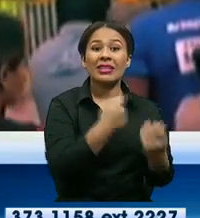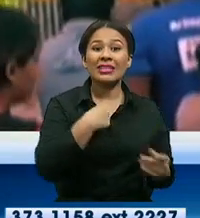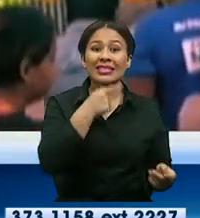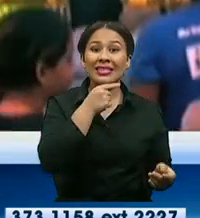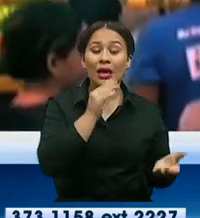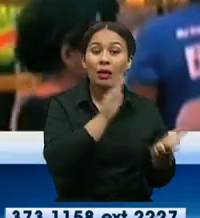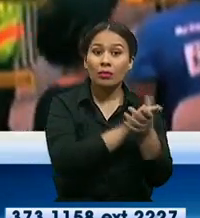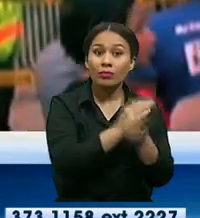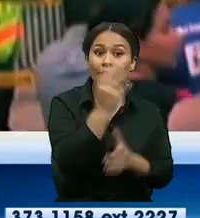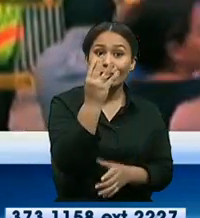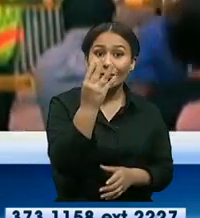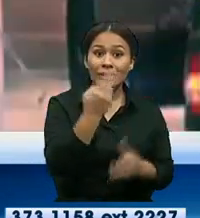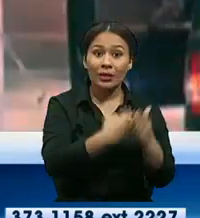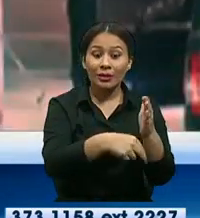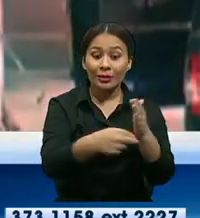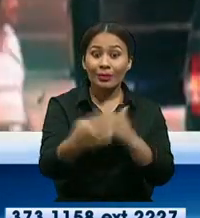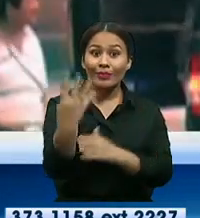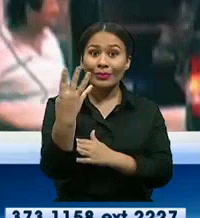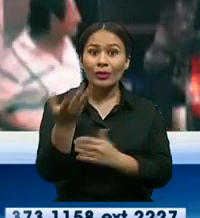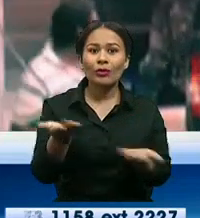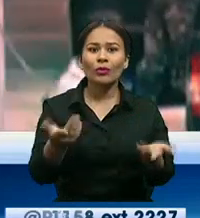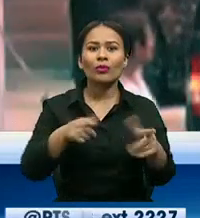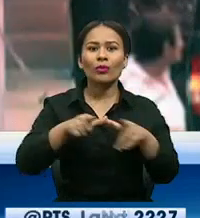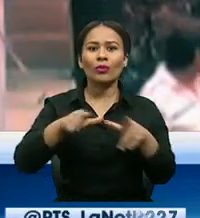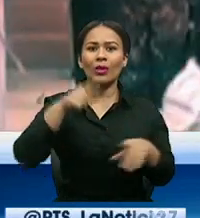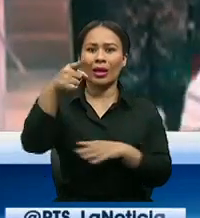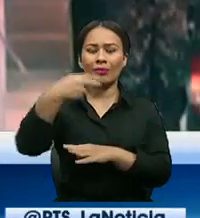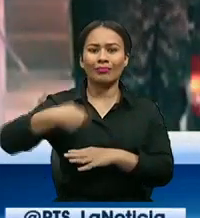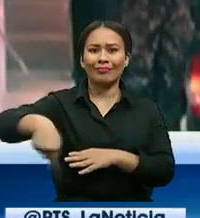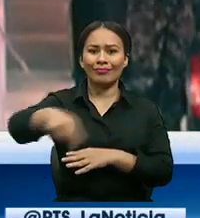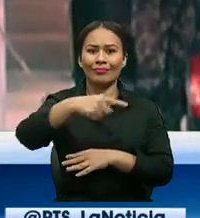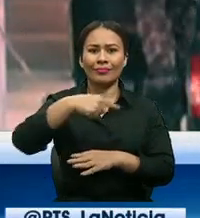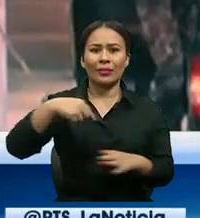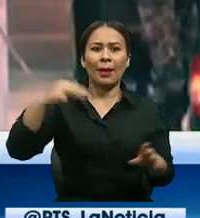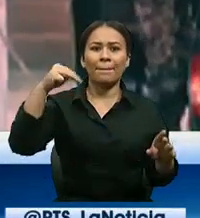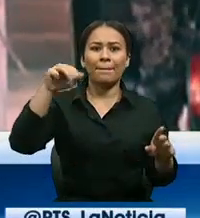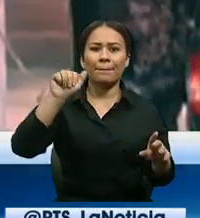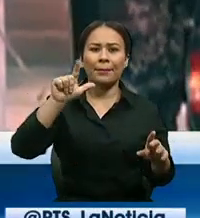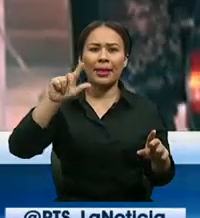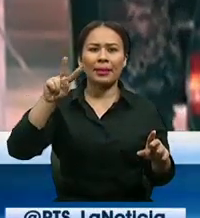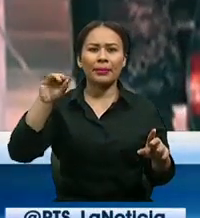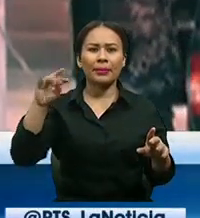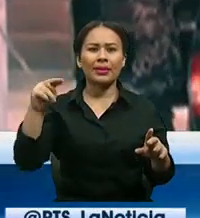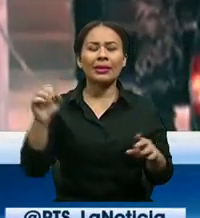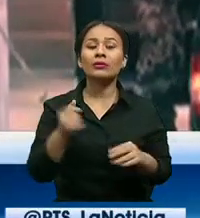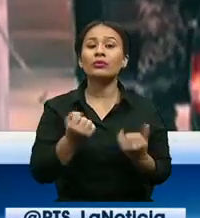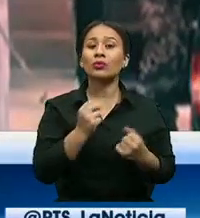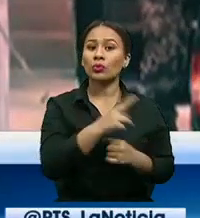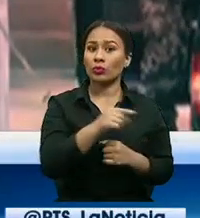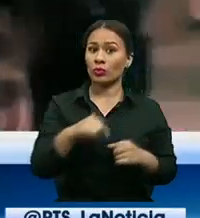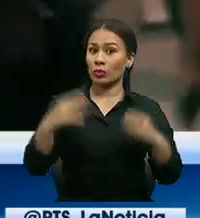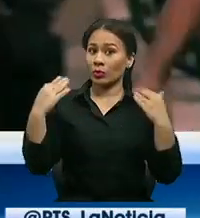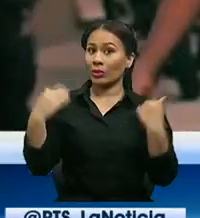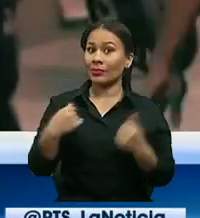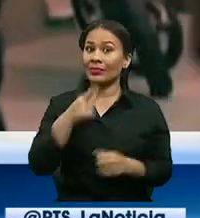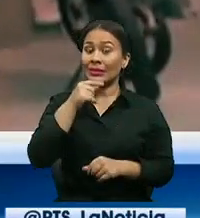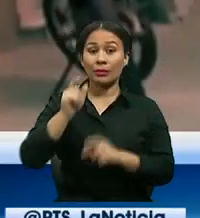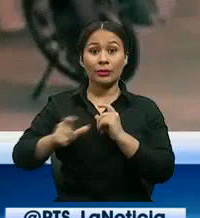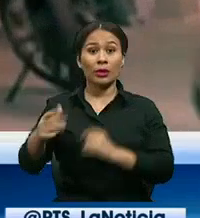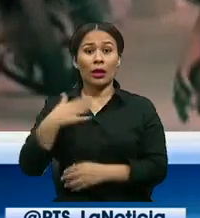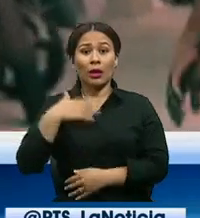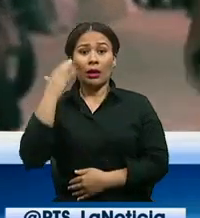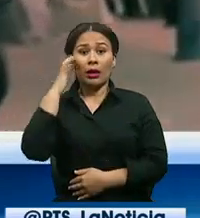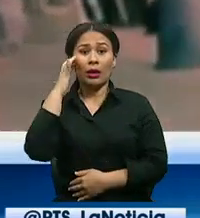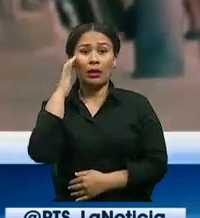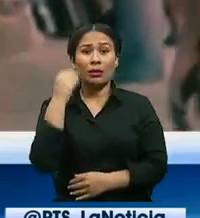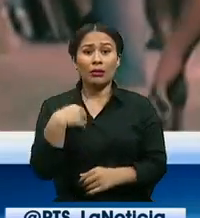esposa. El hecho se suscitó en el sector de Mérida de Toral, en las Malvinas, al sur de Guayaquil. Vecinos del sitio, algo asustado,